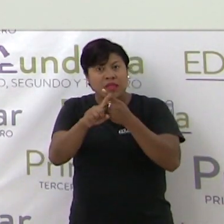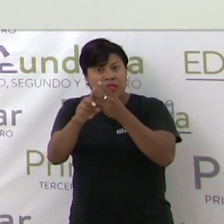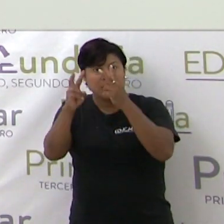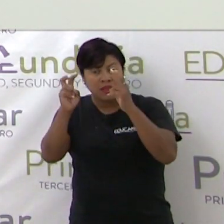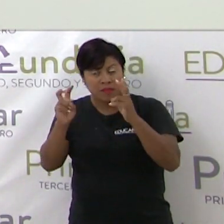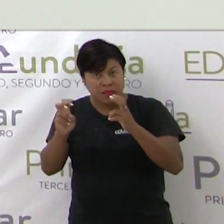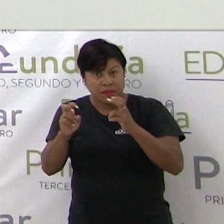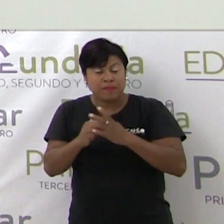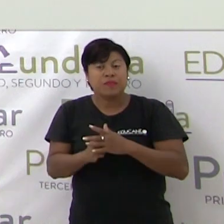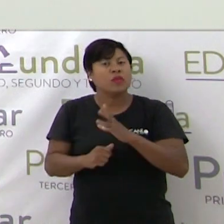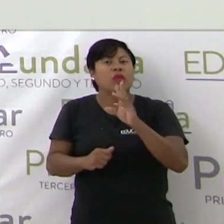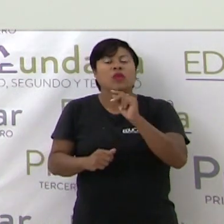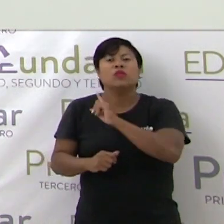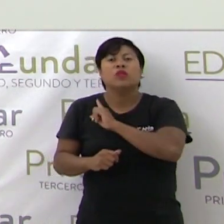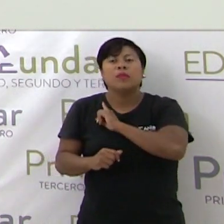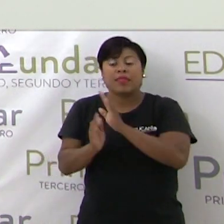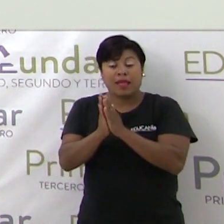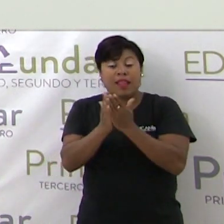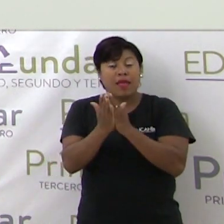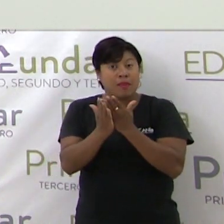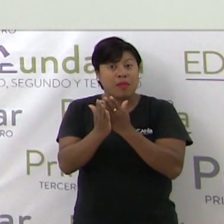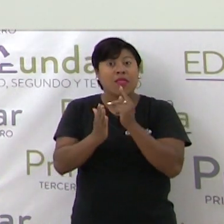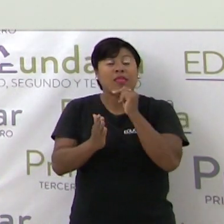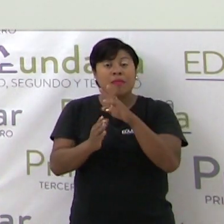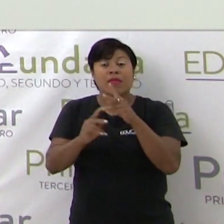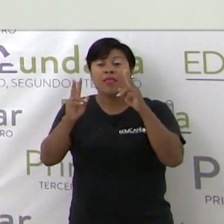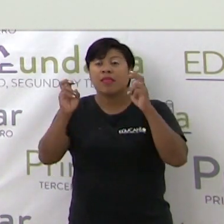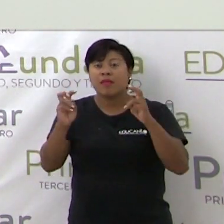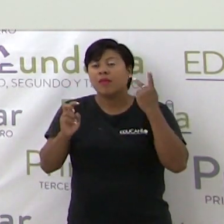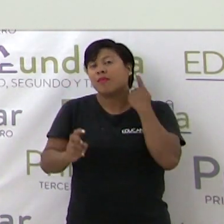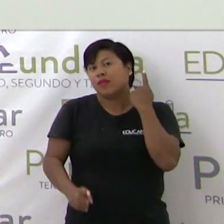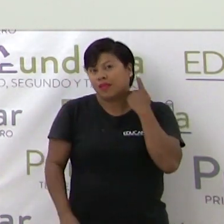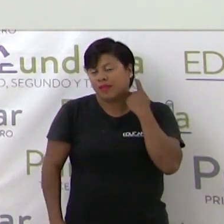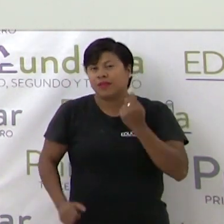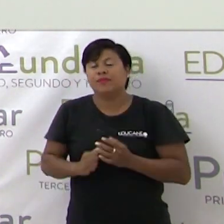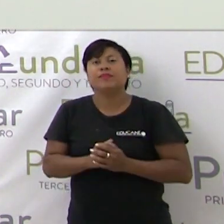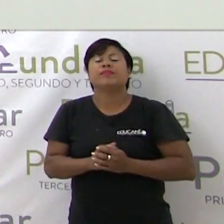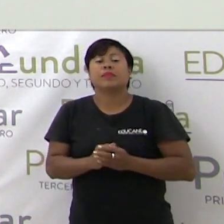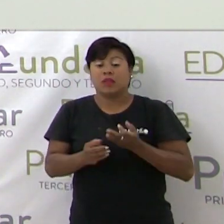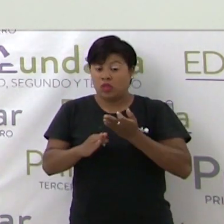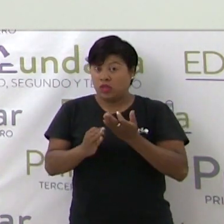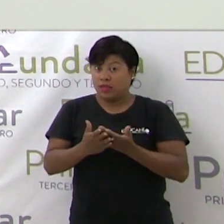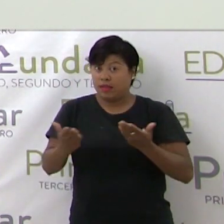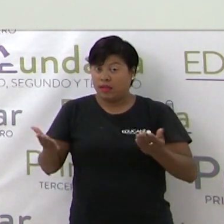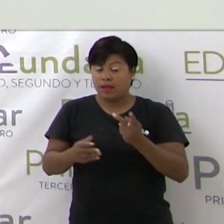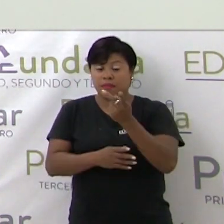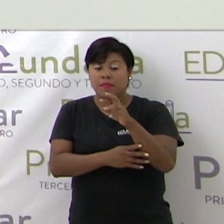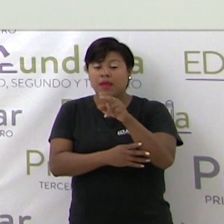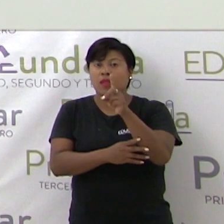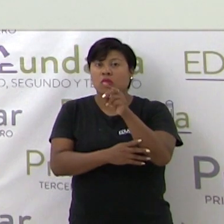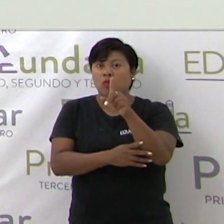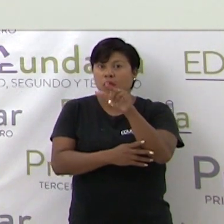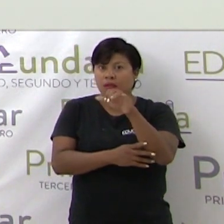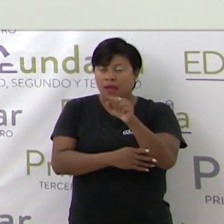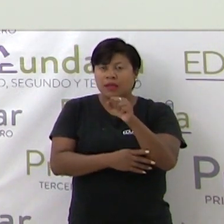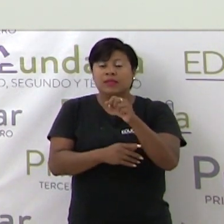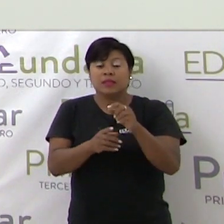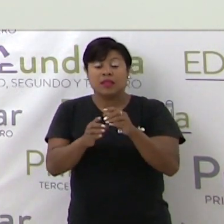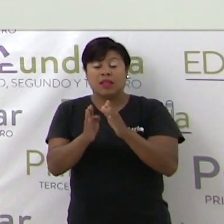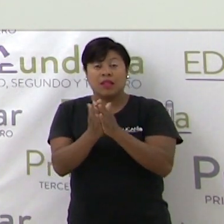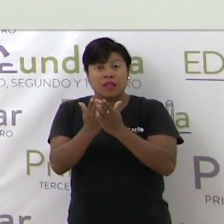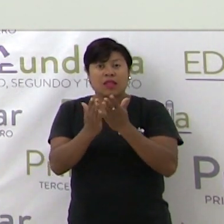no solamente de libros, también hablaban de temas políticos. Actualmente las tertulias literarias tienen